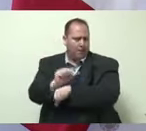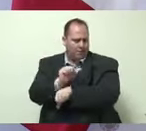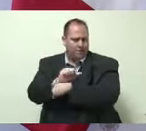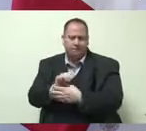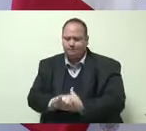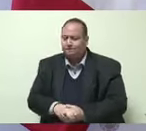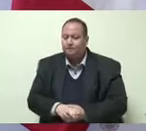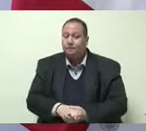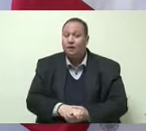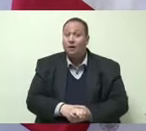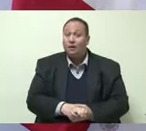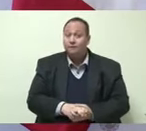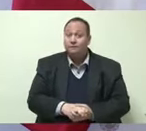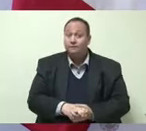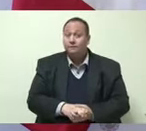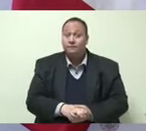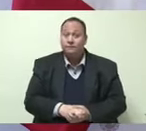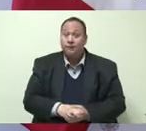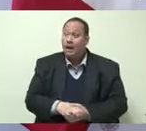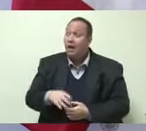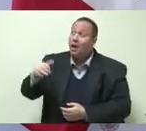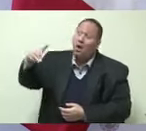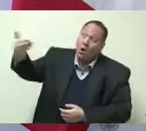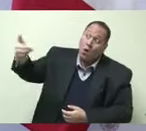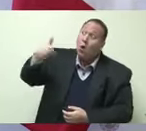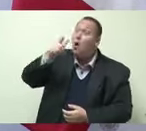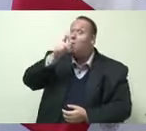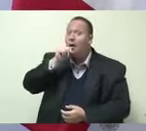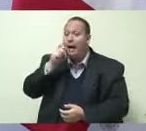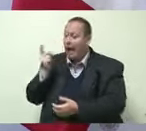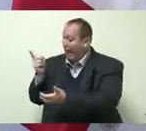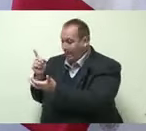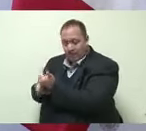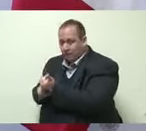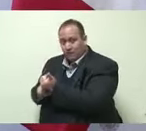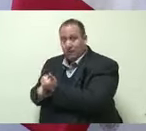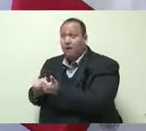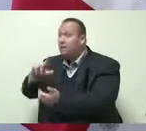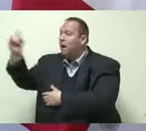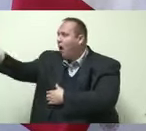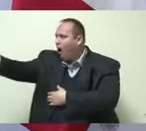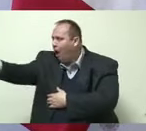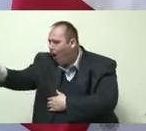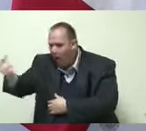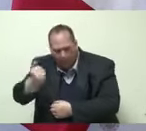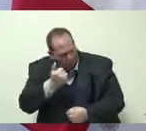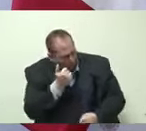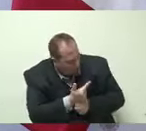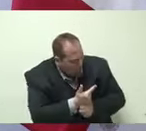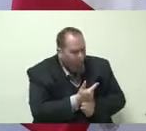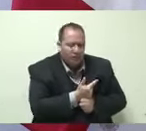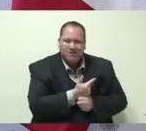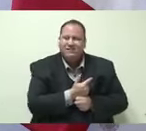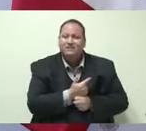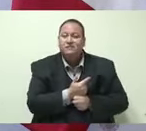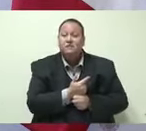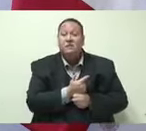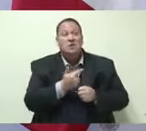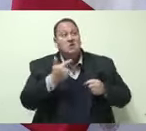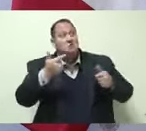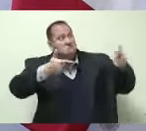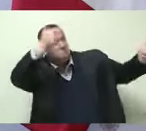que los compañeros que no estaban a bordo del vehículo, sino que saldrían momentos después, lograron repeler